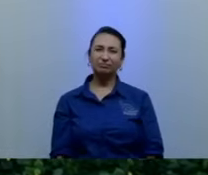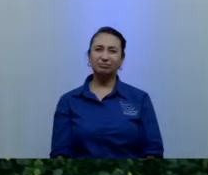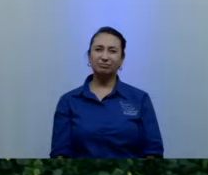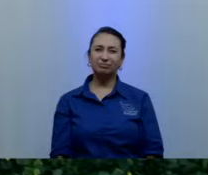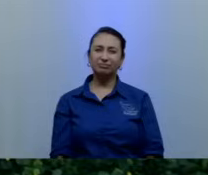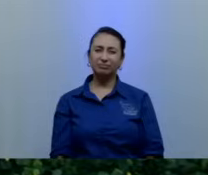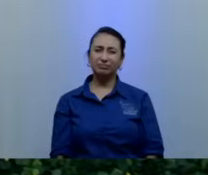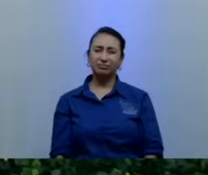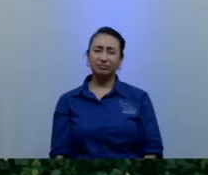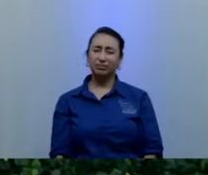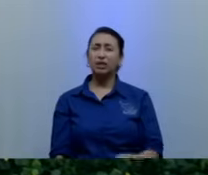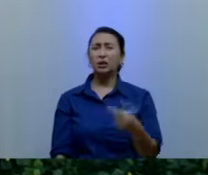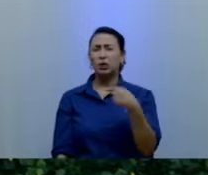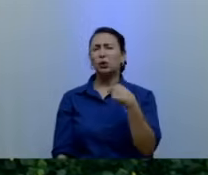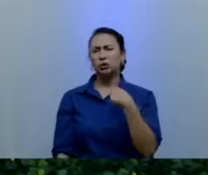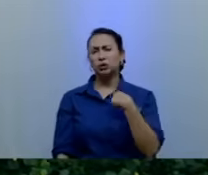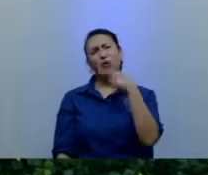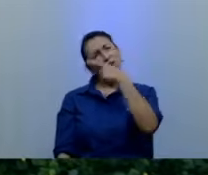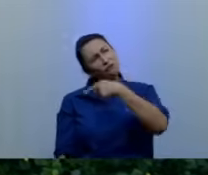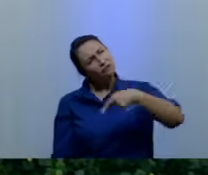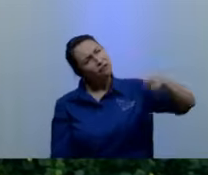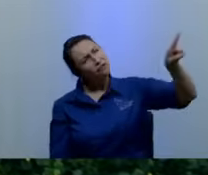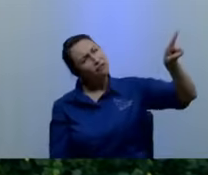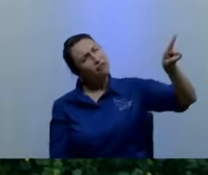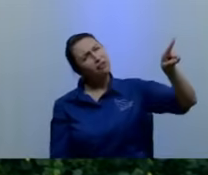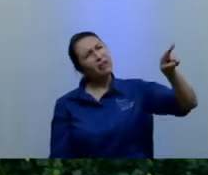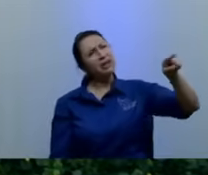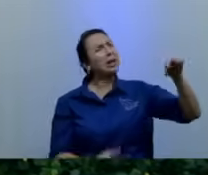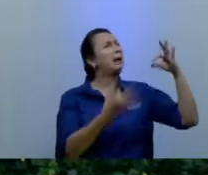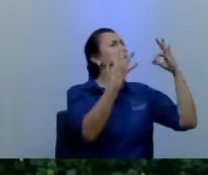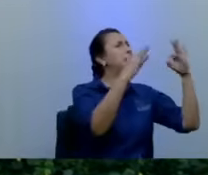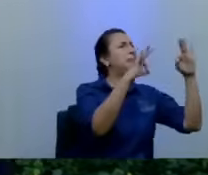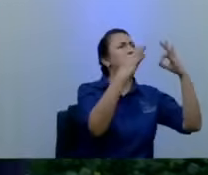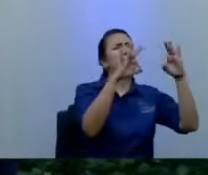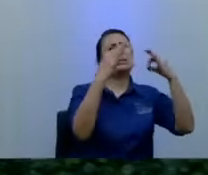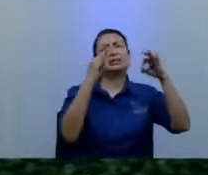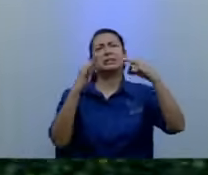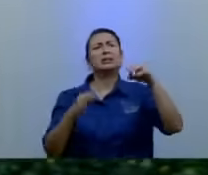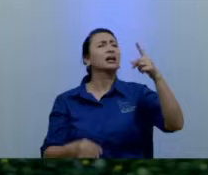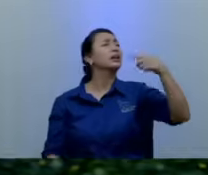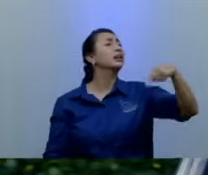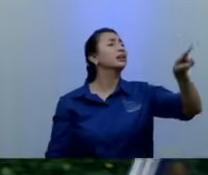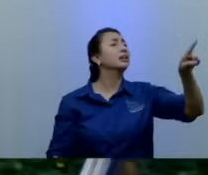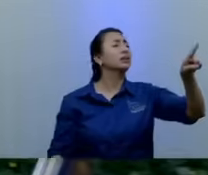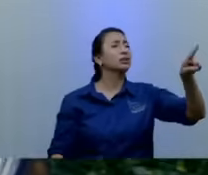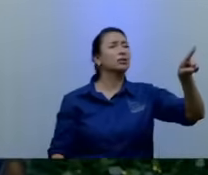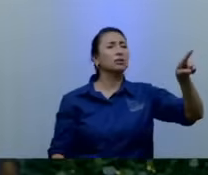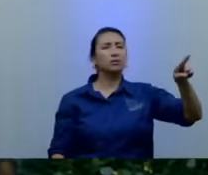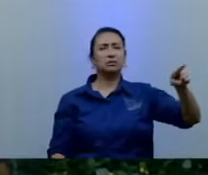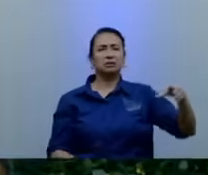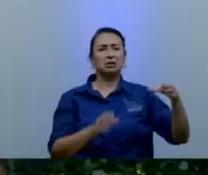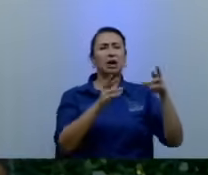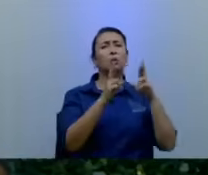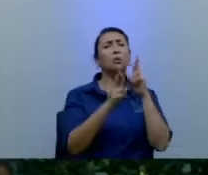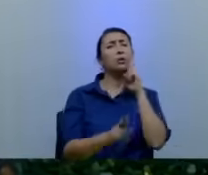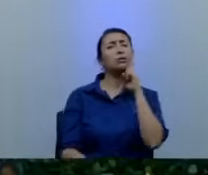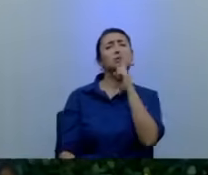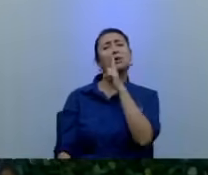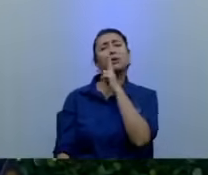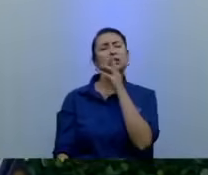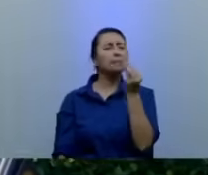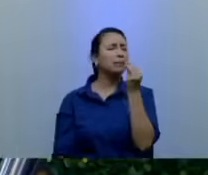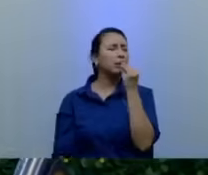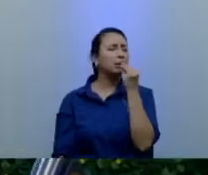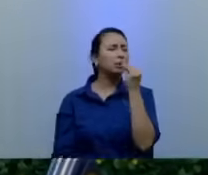Y a veces cuando ando predicando y me toca comer ahí en uno de esos bufés y estoy esperando que me hagan un par de huevos ahí, alguien